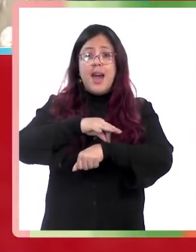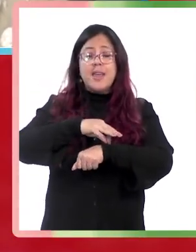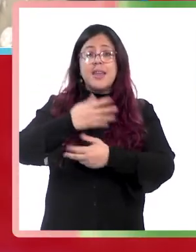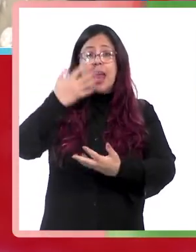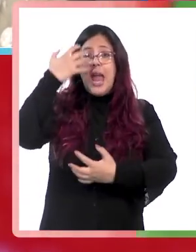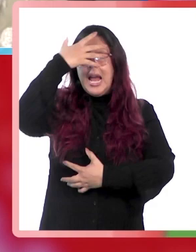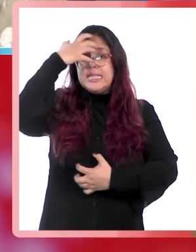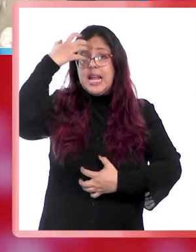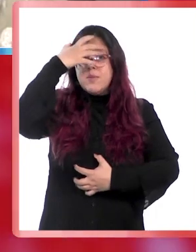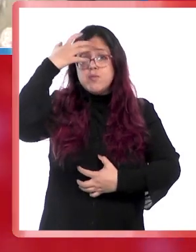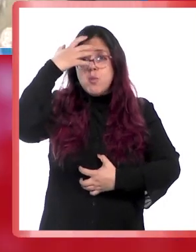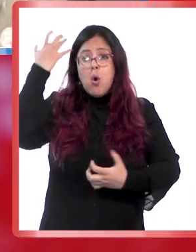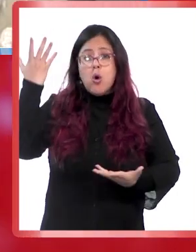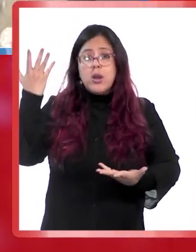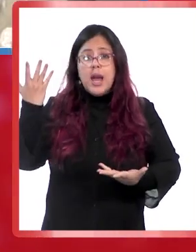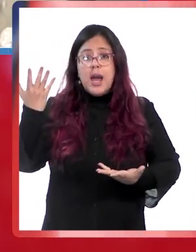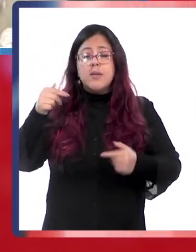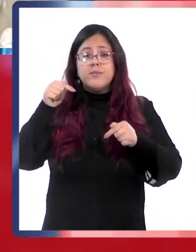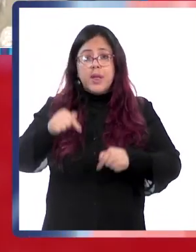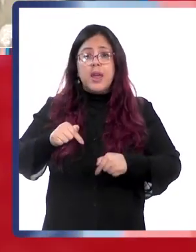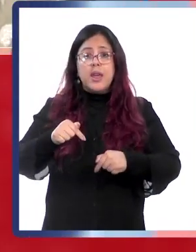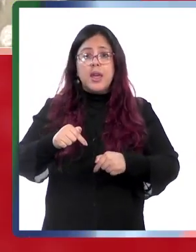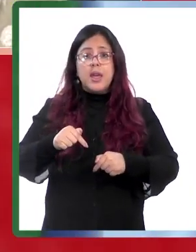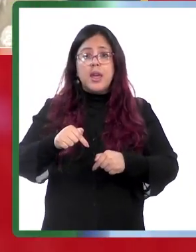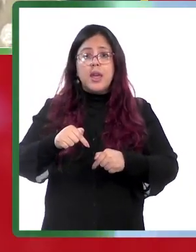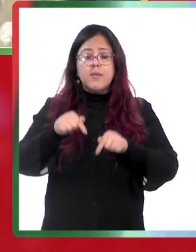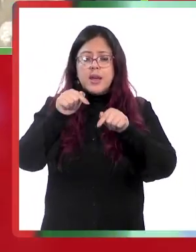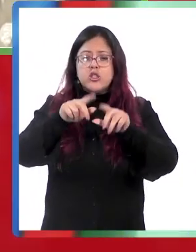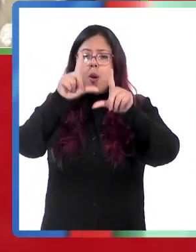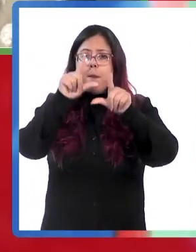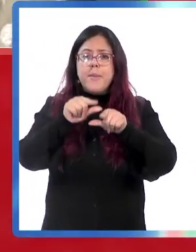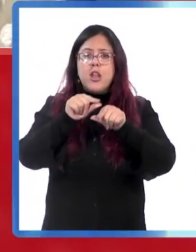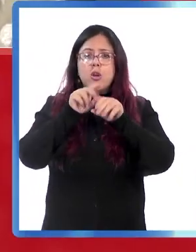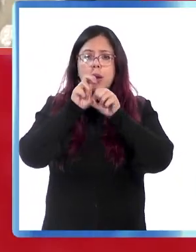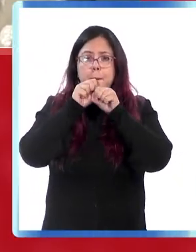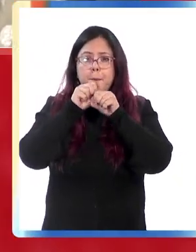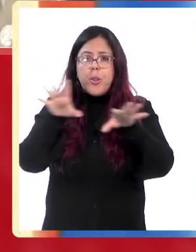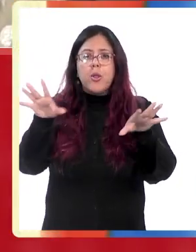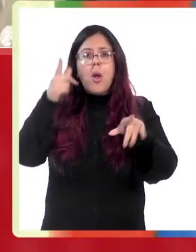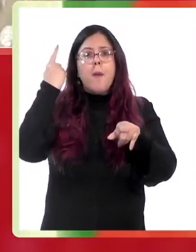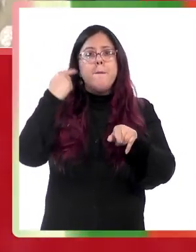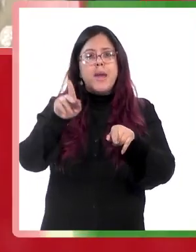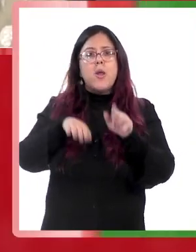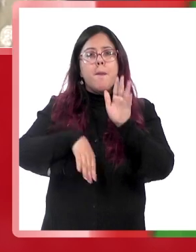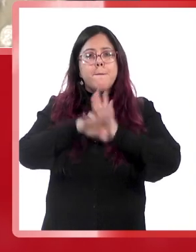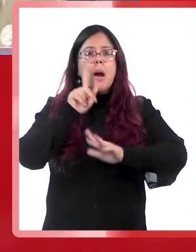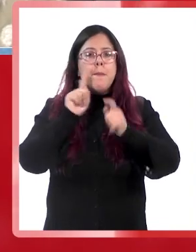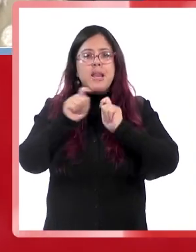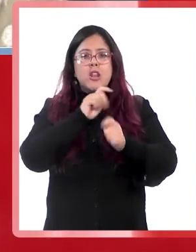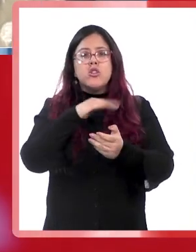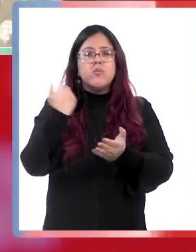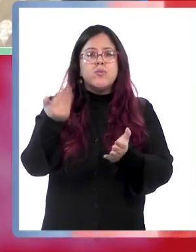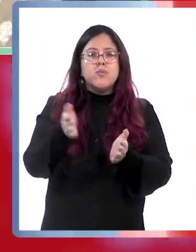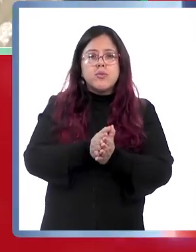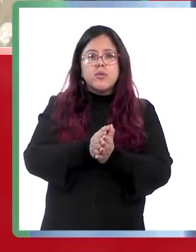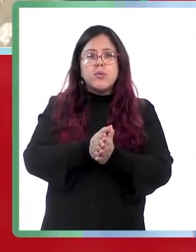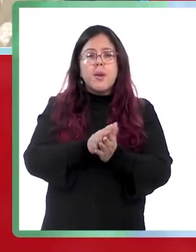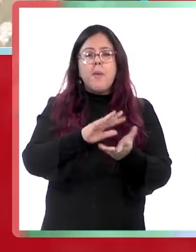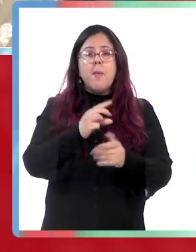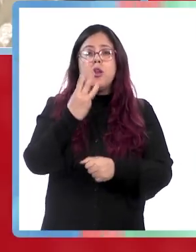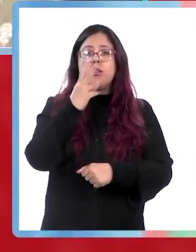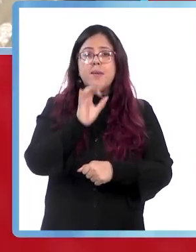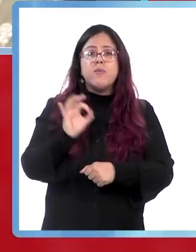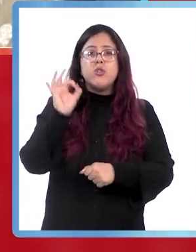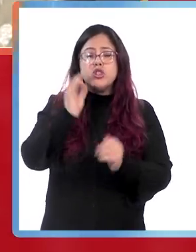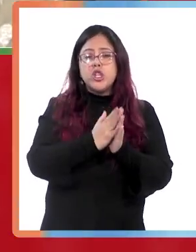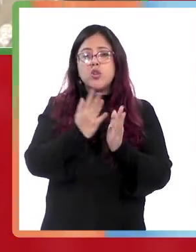principio, clado 1B, la actual cepa de la viruela del mono, sería menos contagiosa, pero más mortal, con una tasa de decesos entre